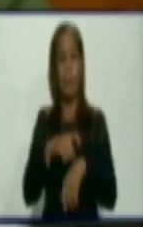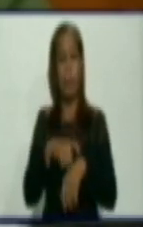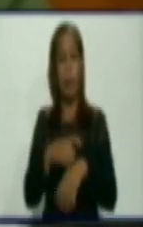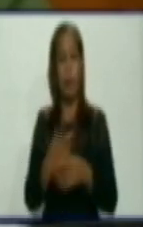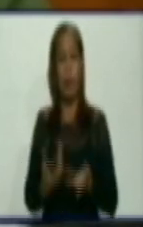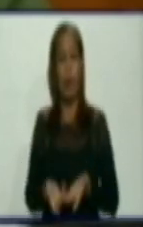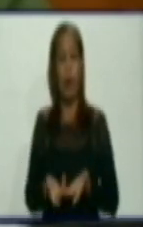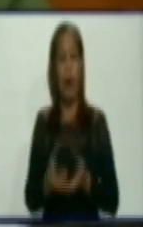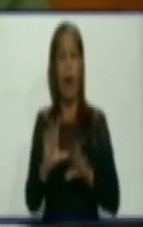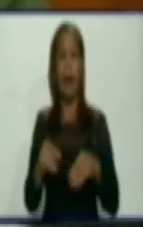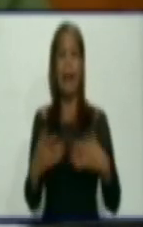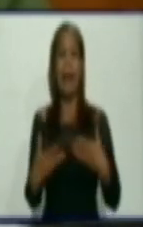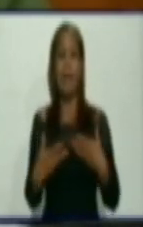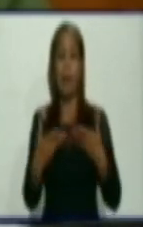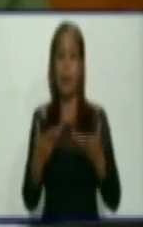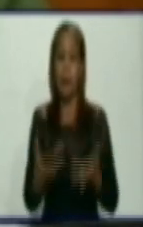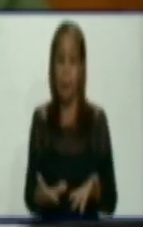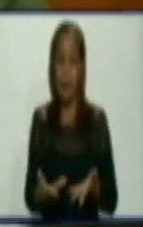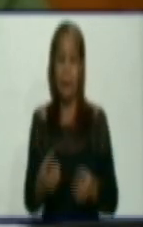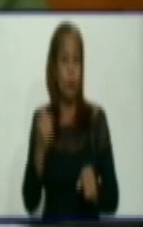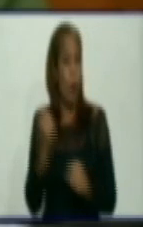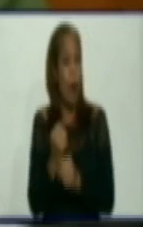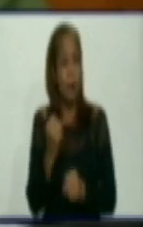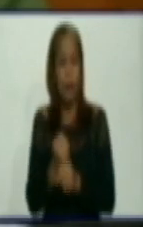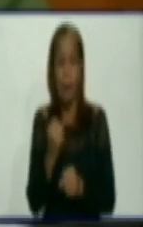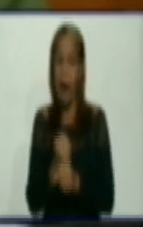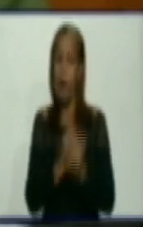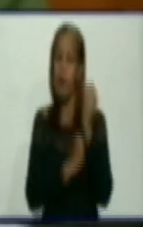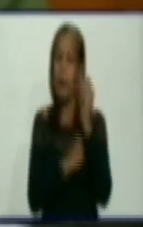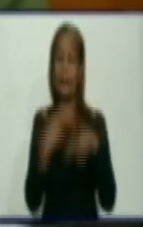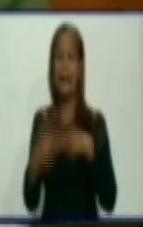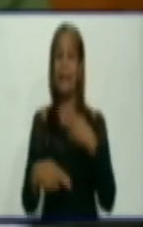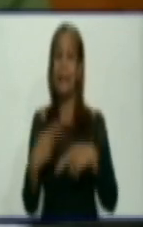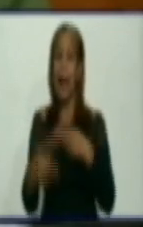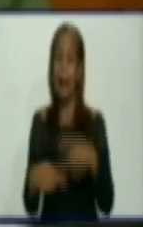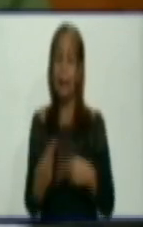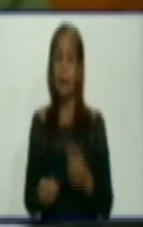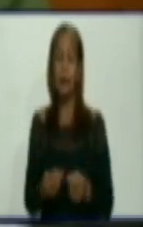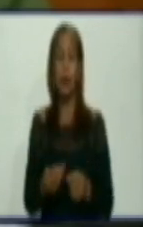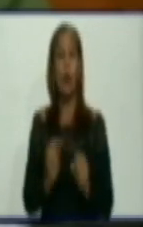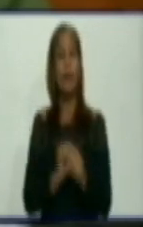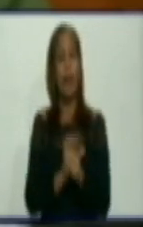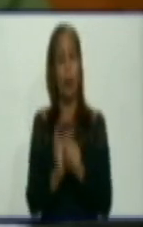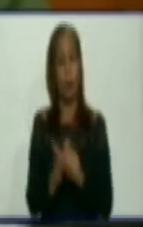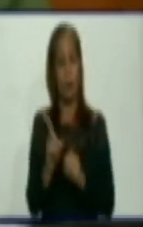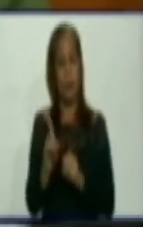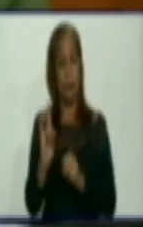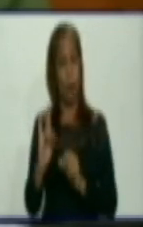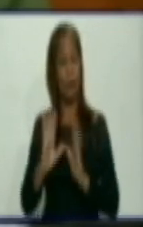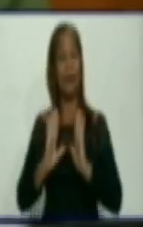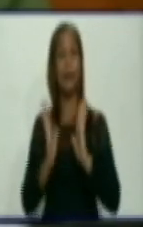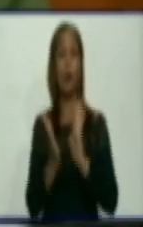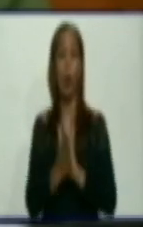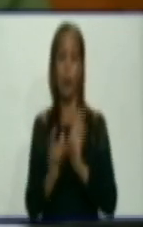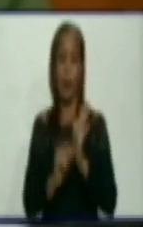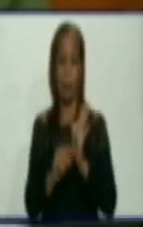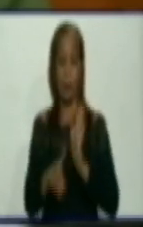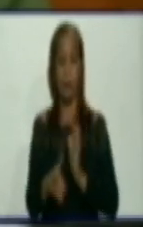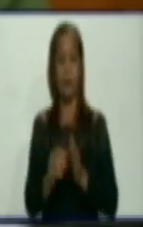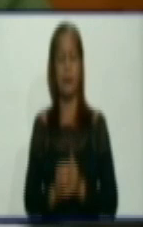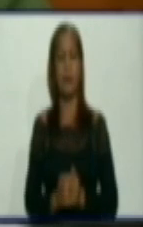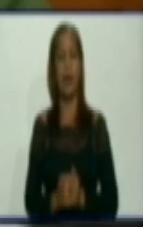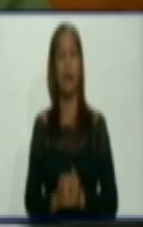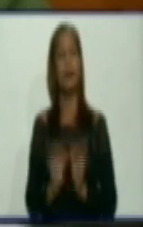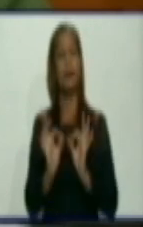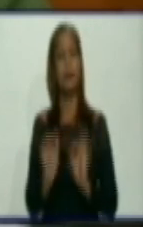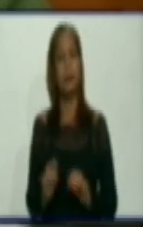al enfrentamiento a la pandemia como tarea principal de toda la provincia. Y nosotros, la esencia de